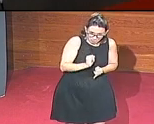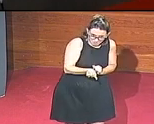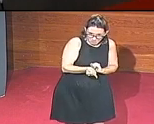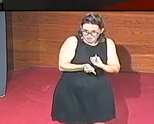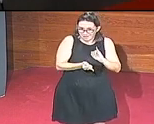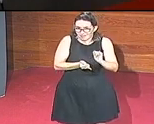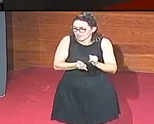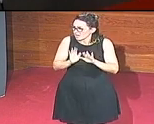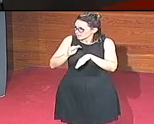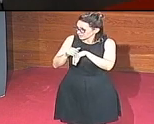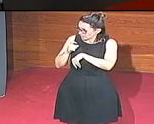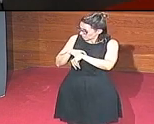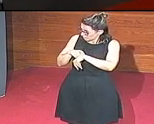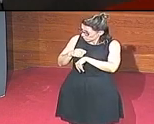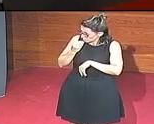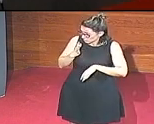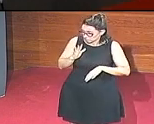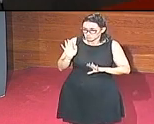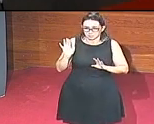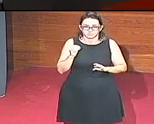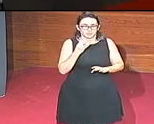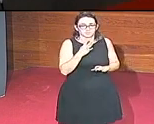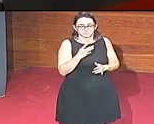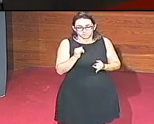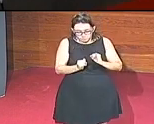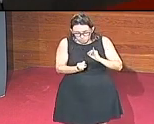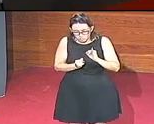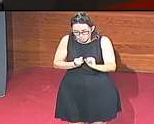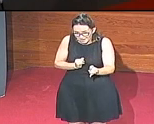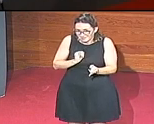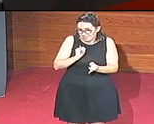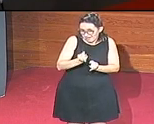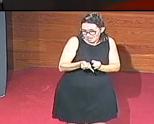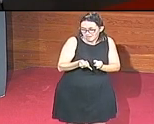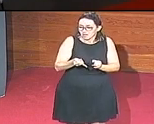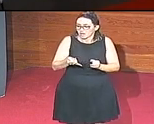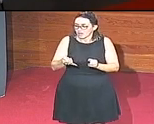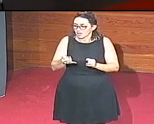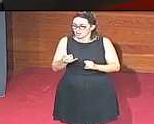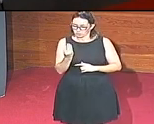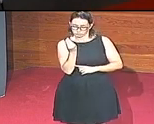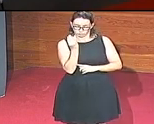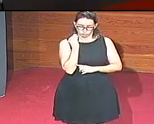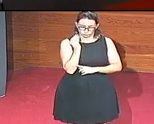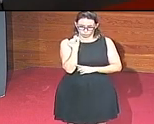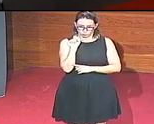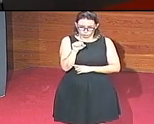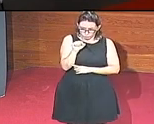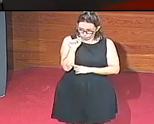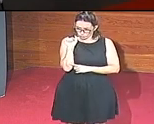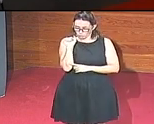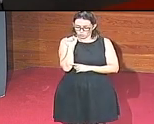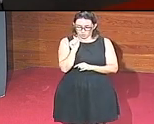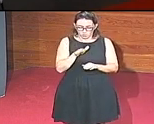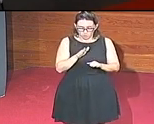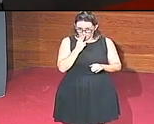tiempo cuáles son las fases de la zancada con la exposición correcta cuál es la incorrecta cómo colocar el pie